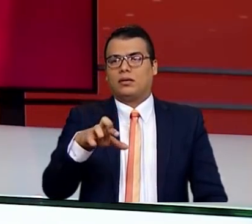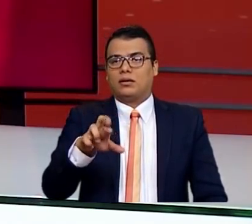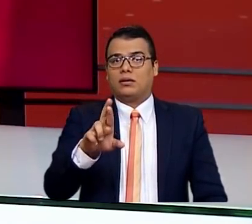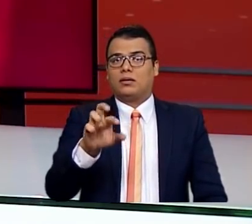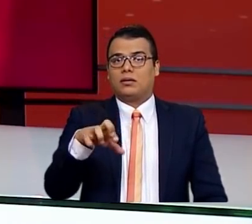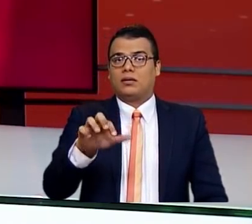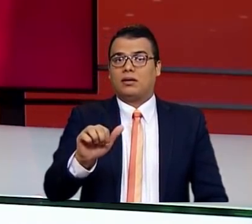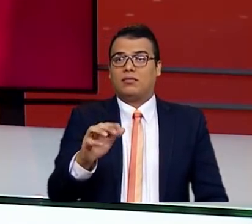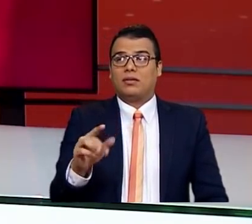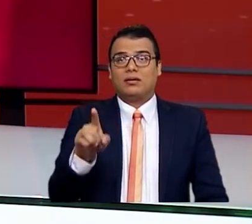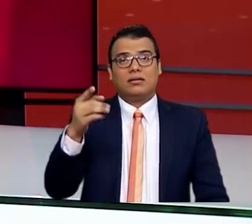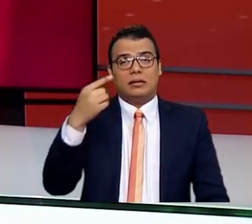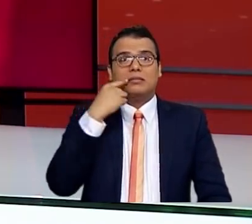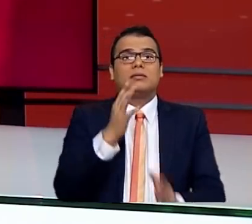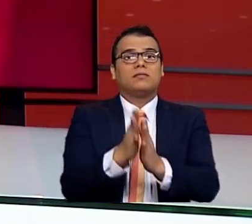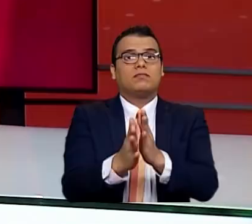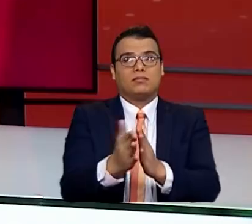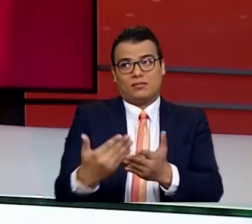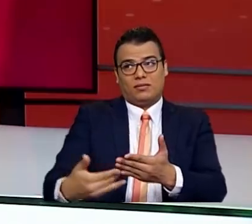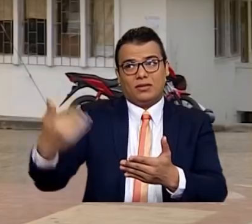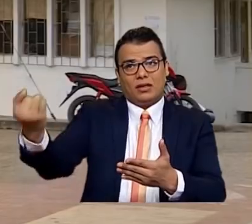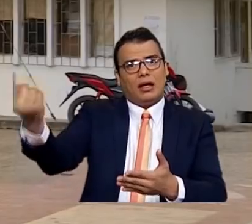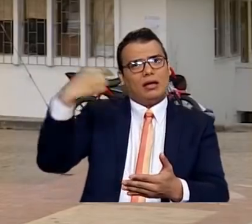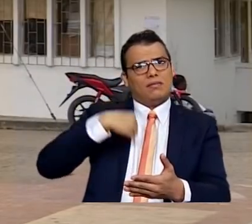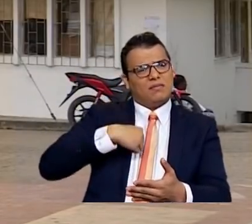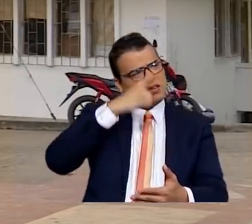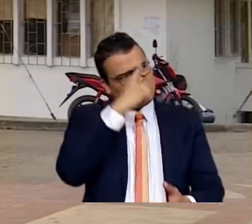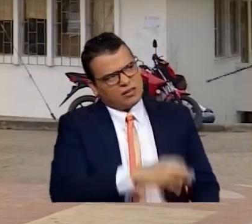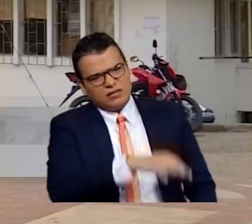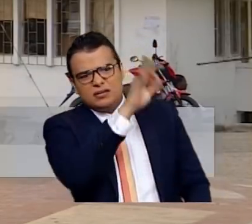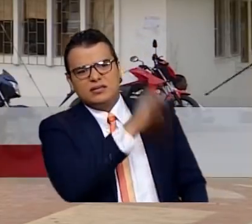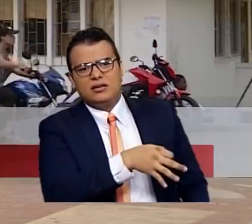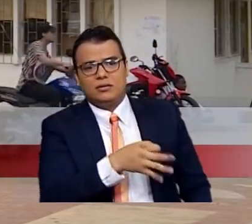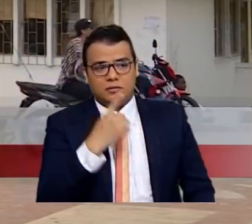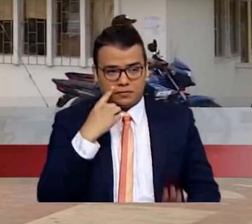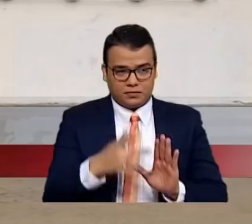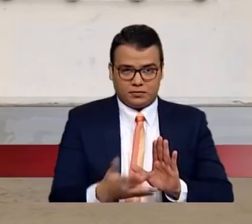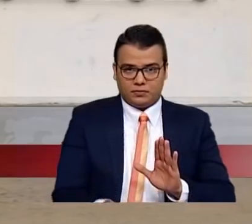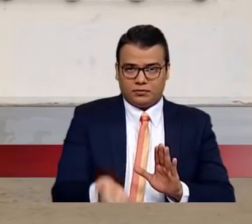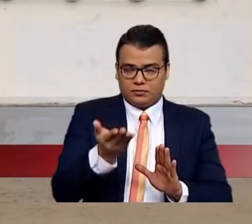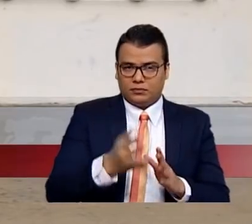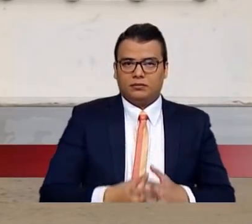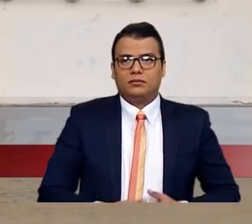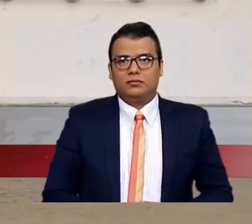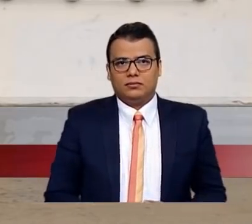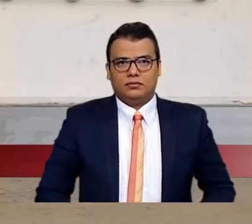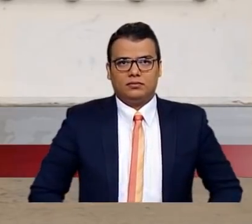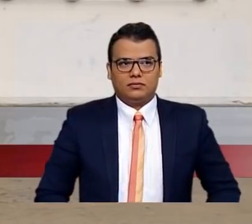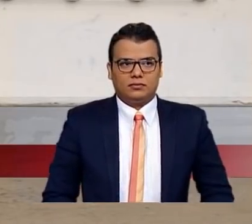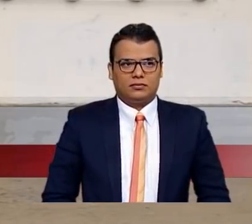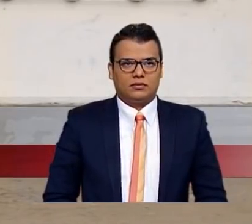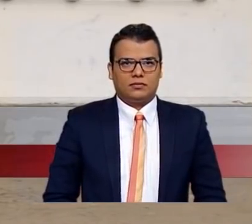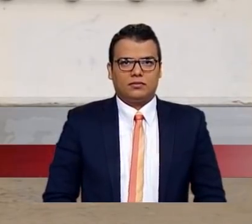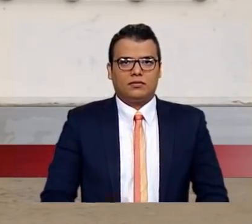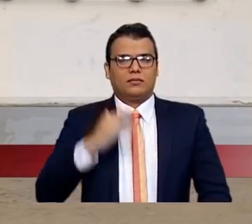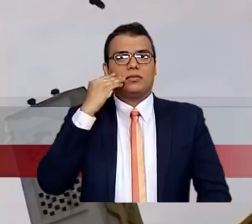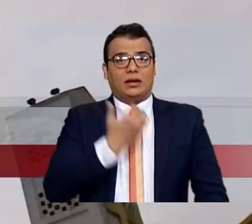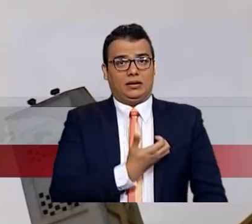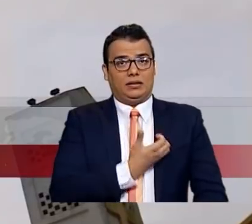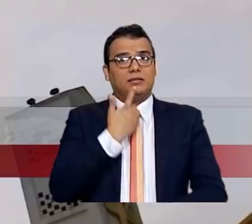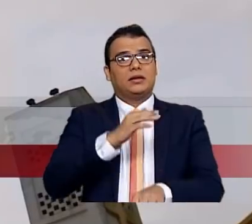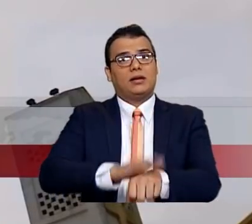su trabajo en forma sin barrera la alcaldesa de policarpa claudia cabrera denunció amenazas